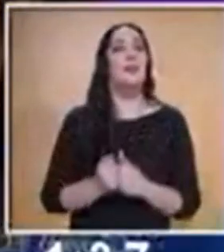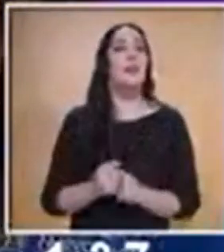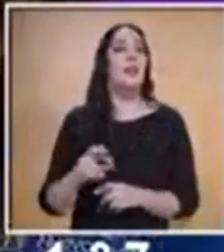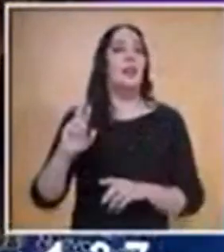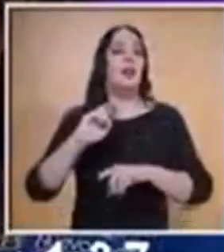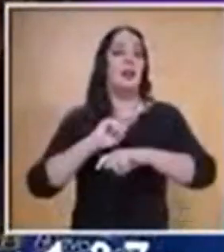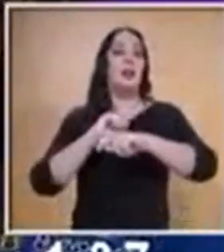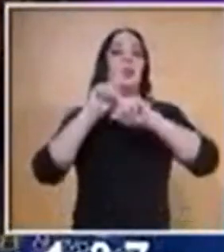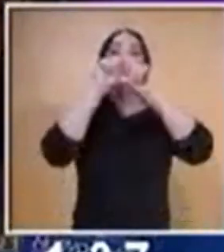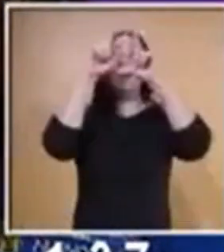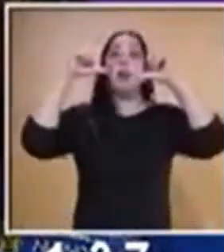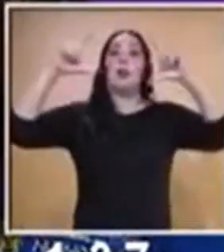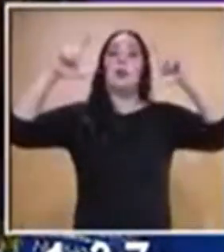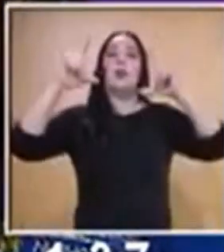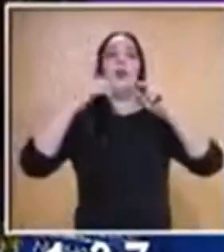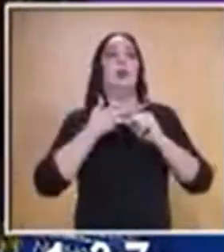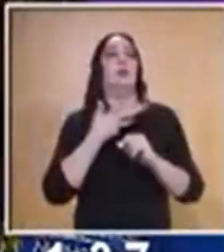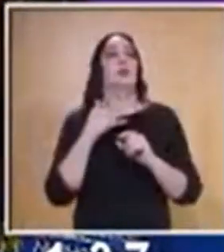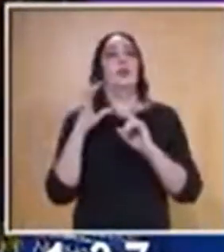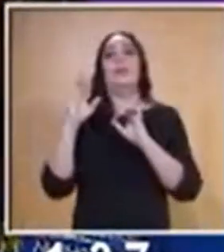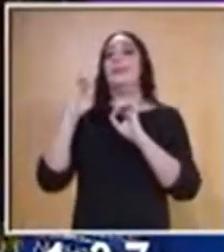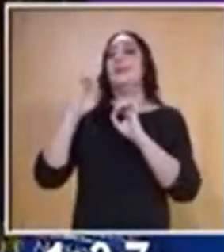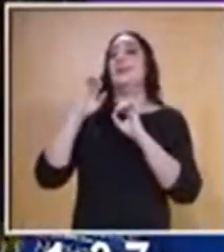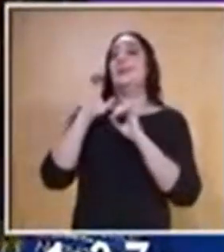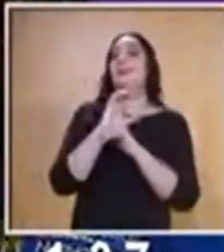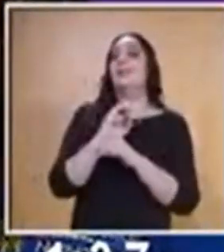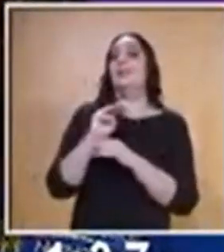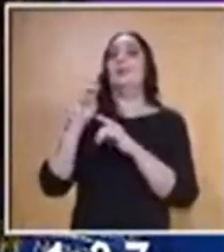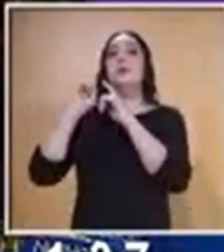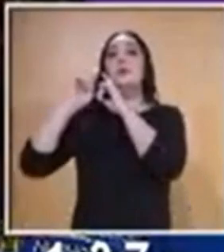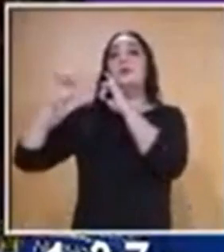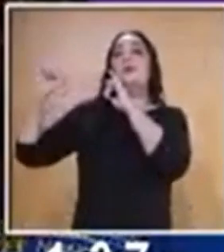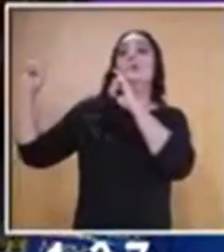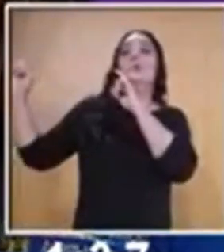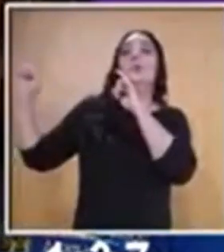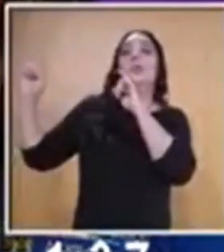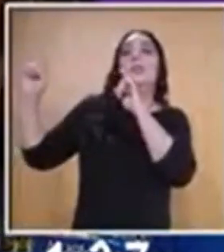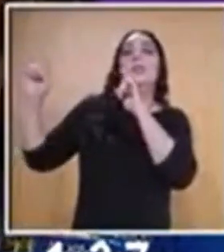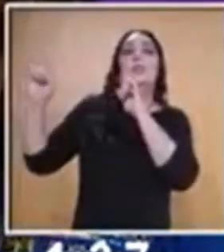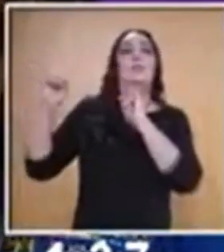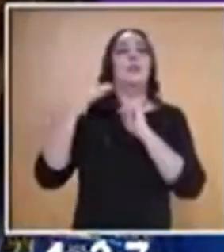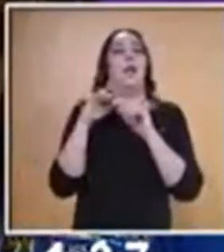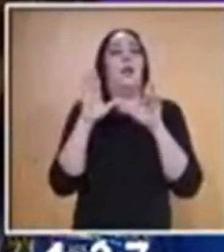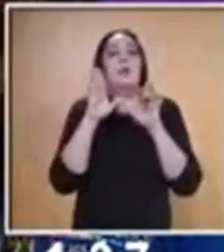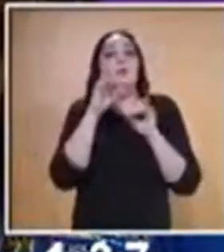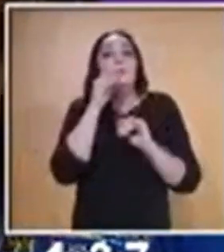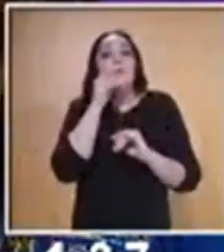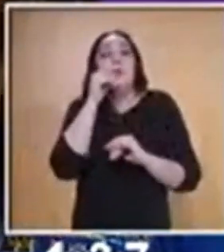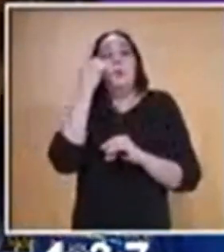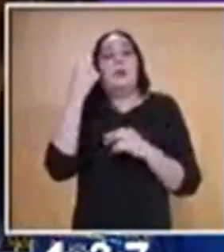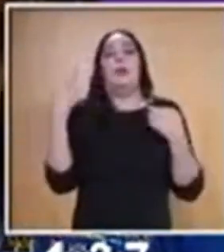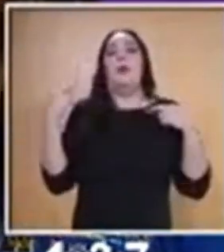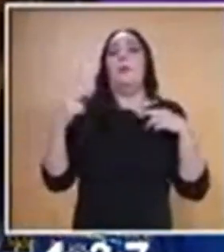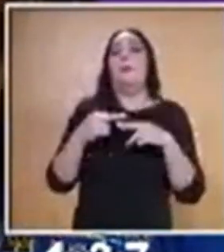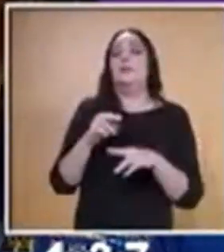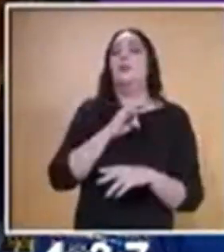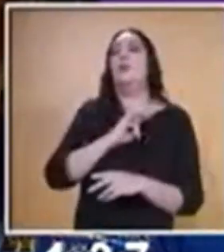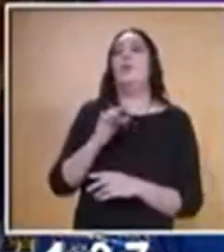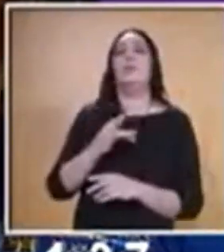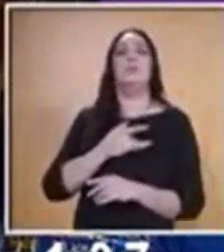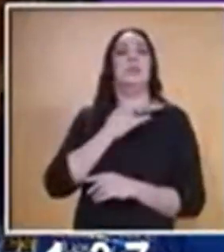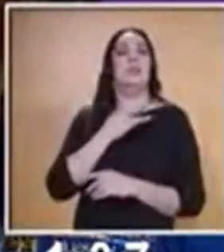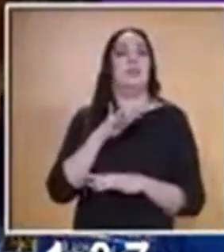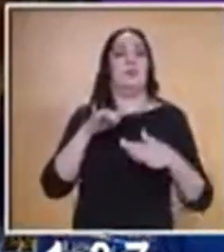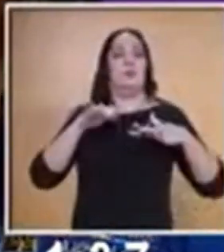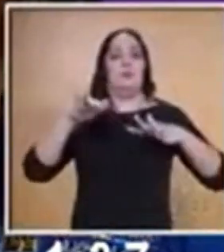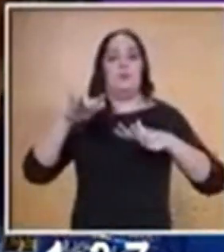el reloj a los 30 centímetros. Voy a tratar de guardar silencio total para que la maestra perciba la vibración